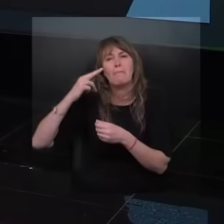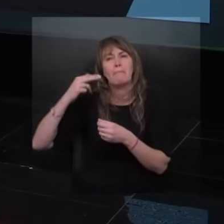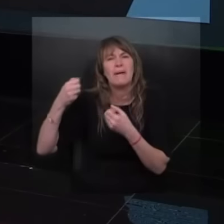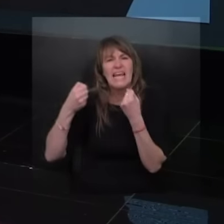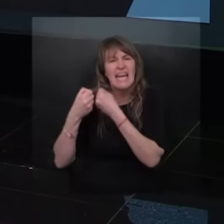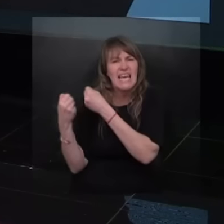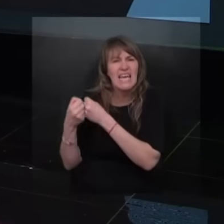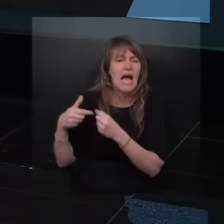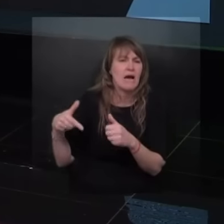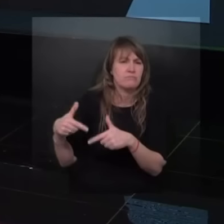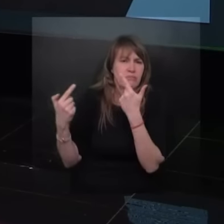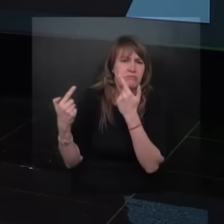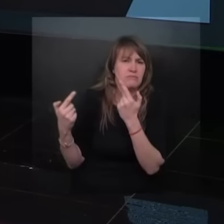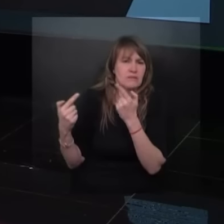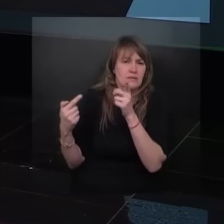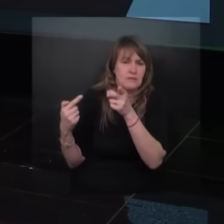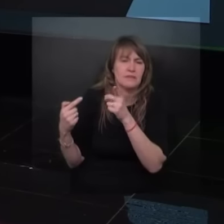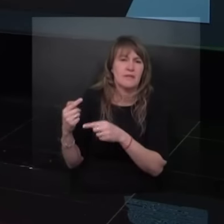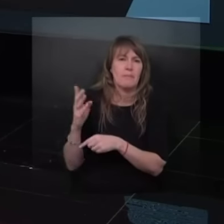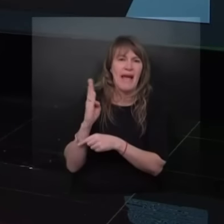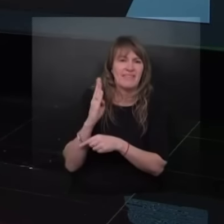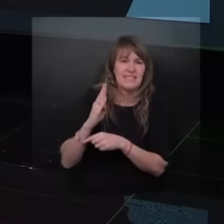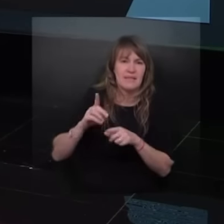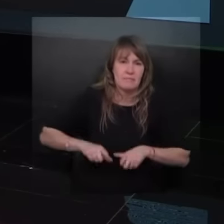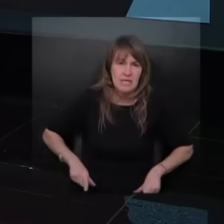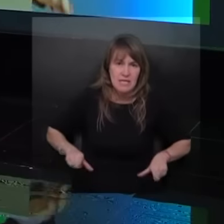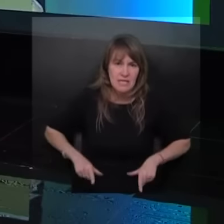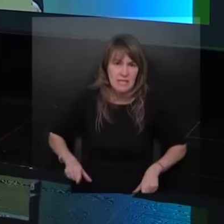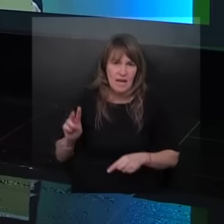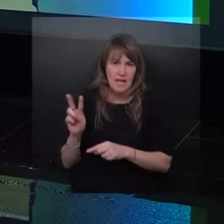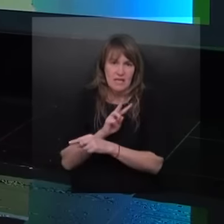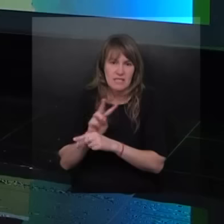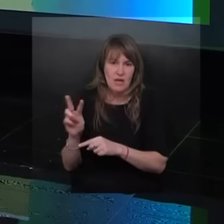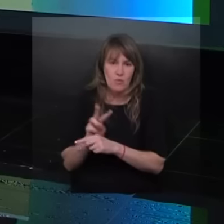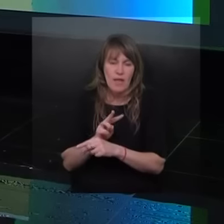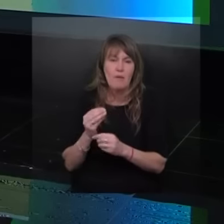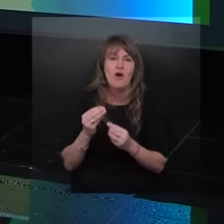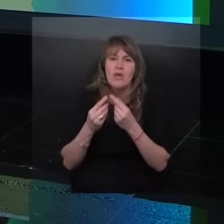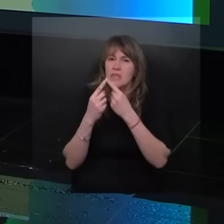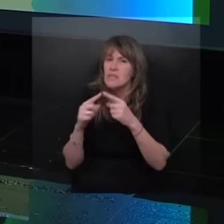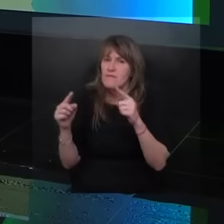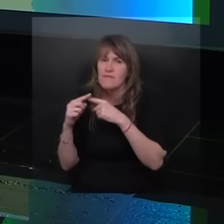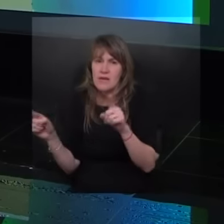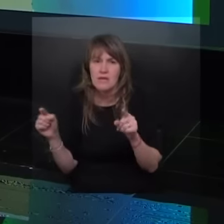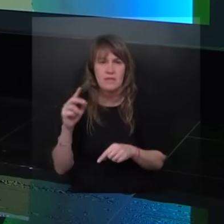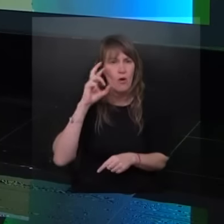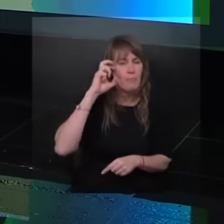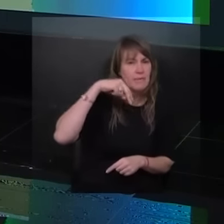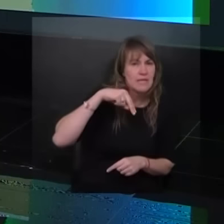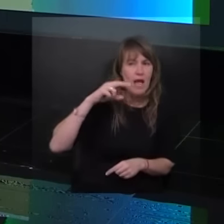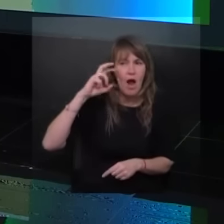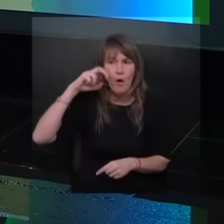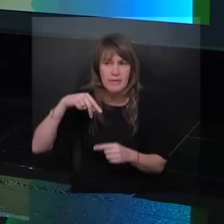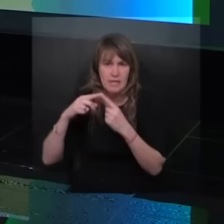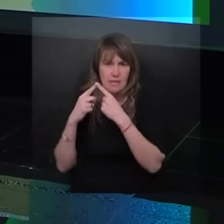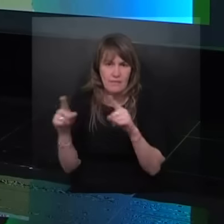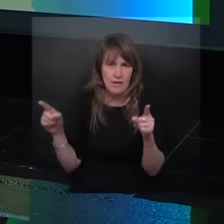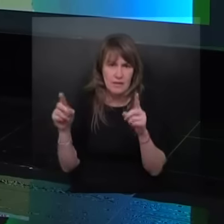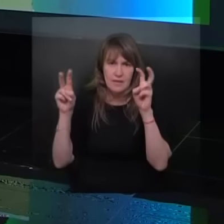separación total con Patricia bullrich ministra de seguridad por puntos de vista divergentes con respecto al gobierno de mi ley el